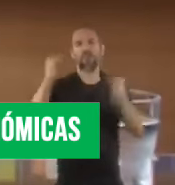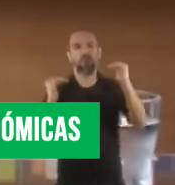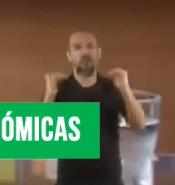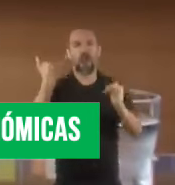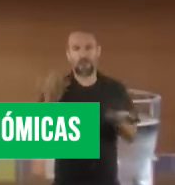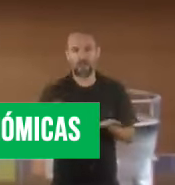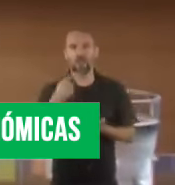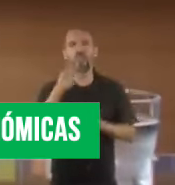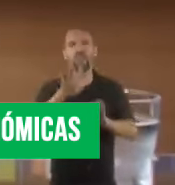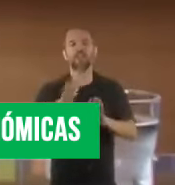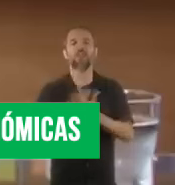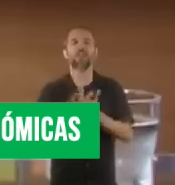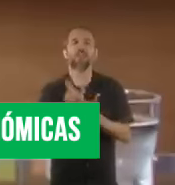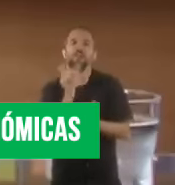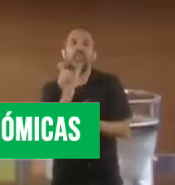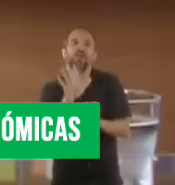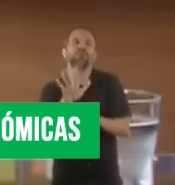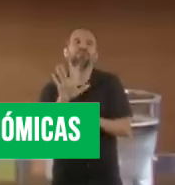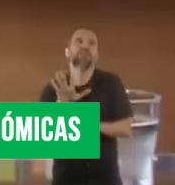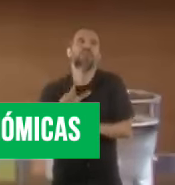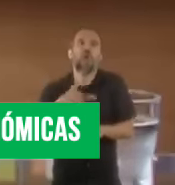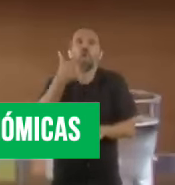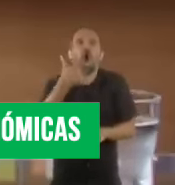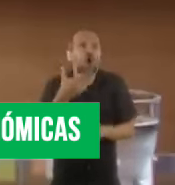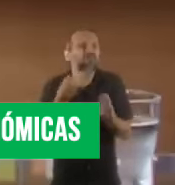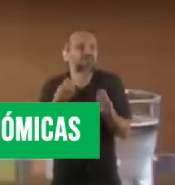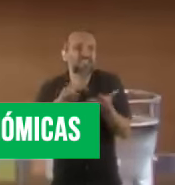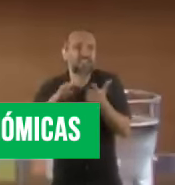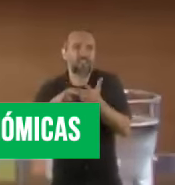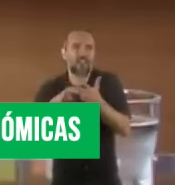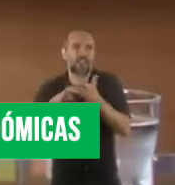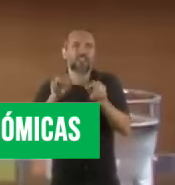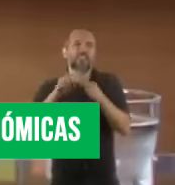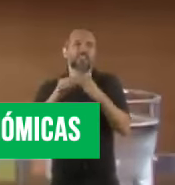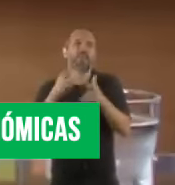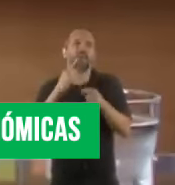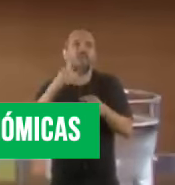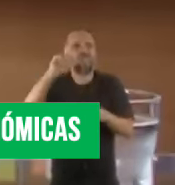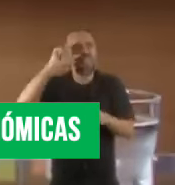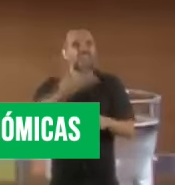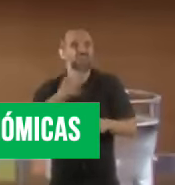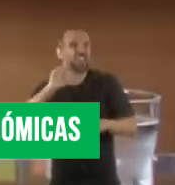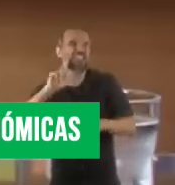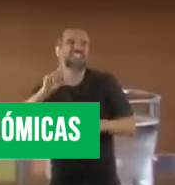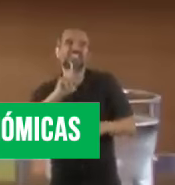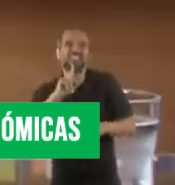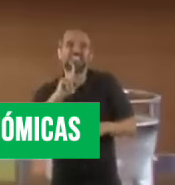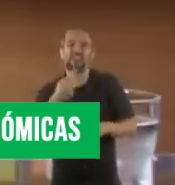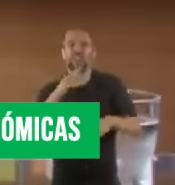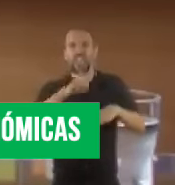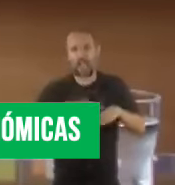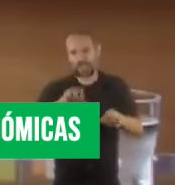respecto de la afinidad entre los representados y los representantes, porque mucha gente votó con esperanza, creo